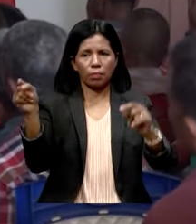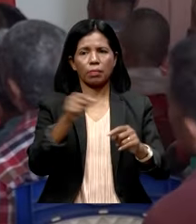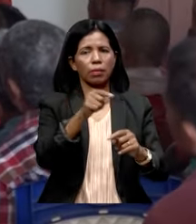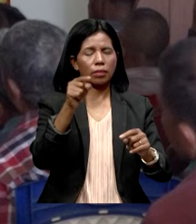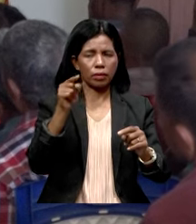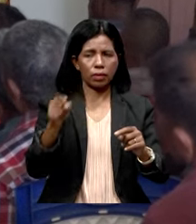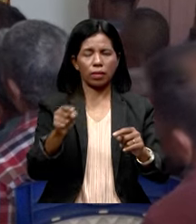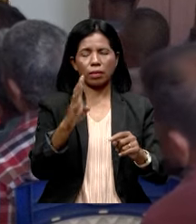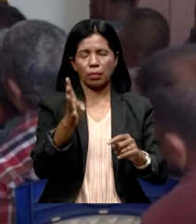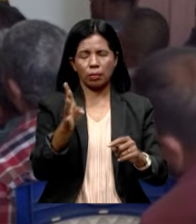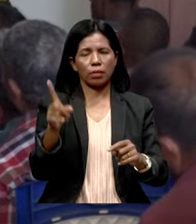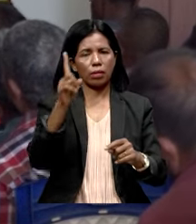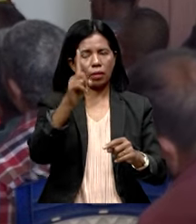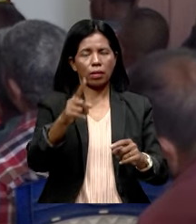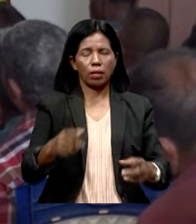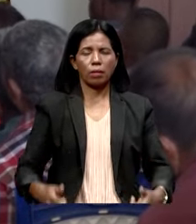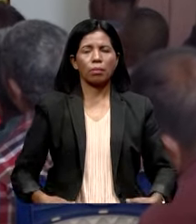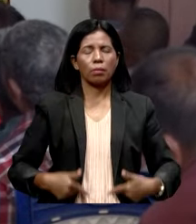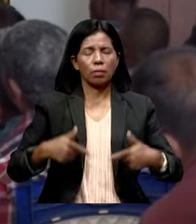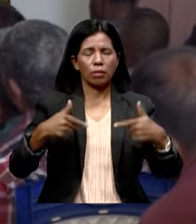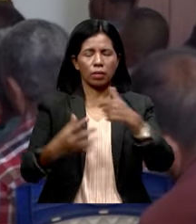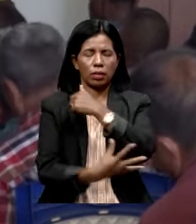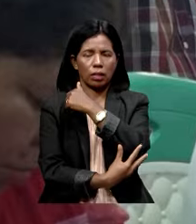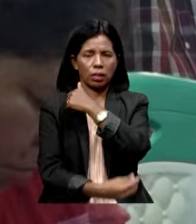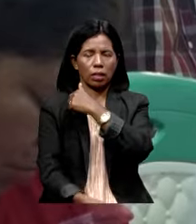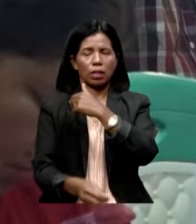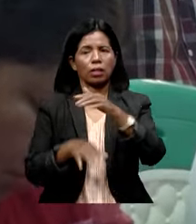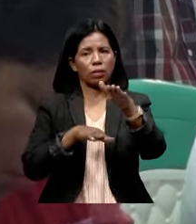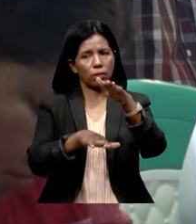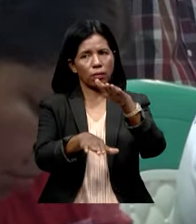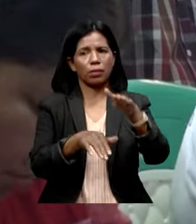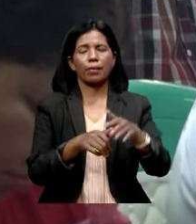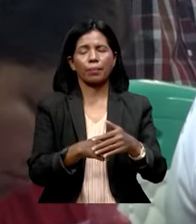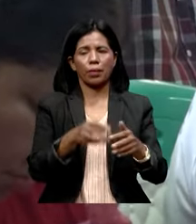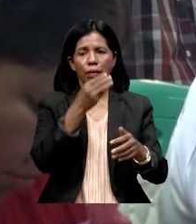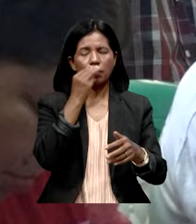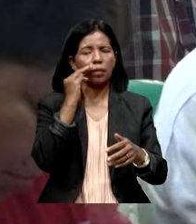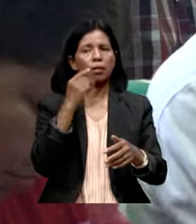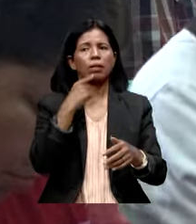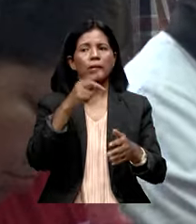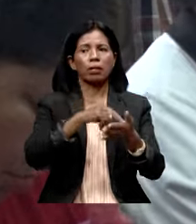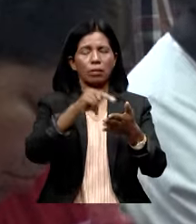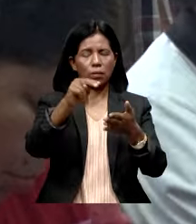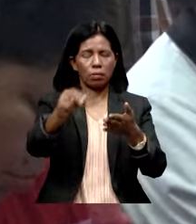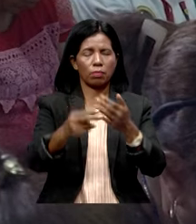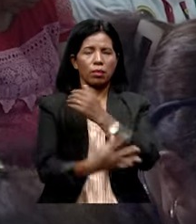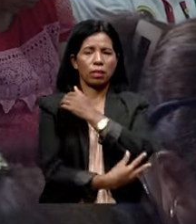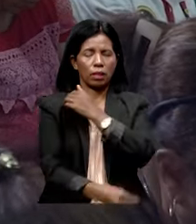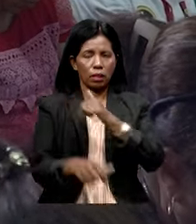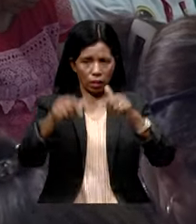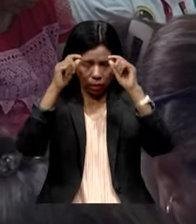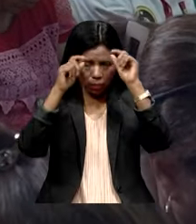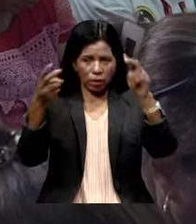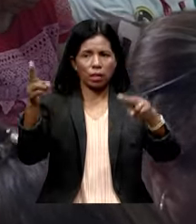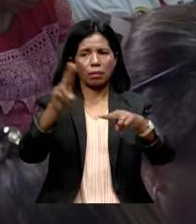hatnul resinida, maximores y a linha pobreza ne Ocos. María Alcatiri Hateten, número pobreza y a Timor-Leste